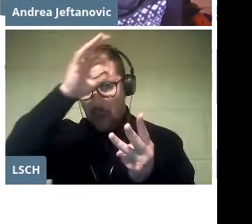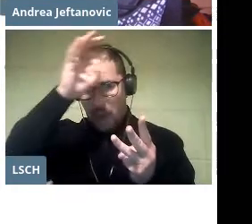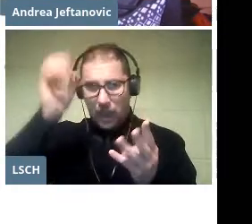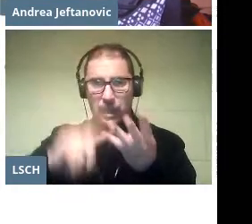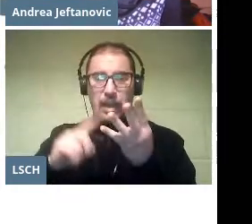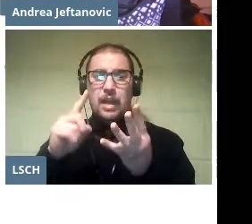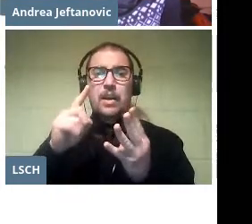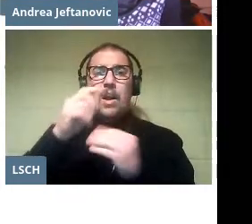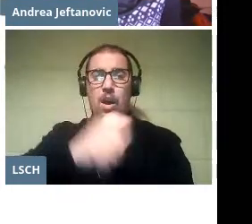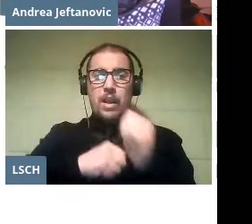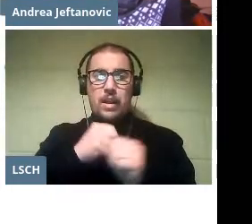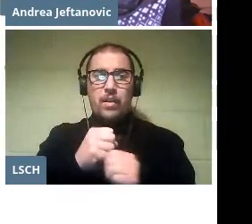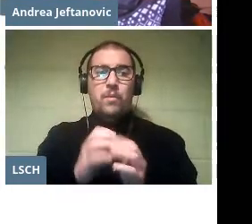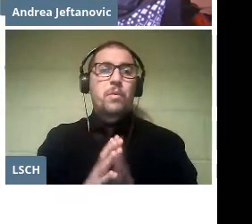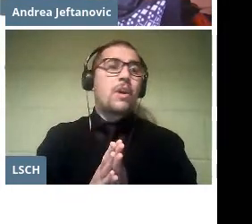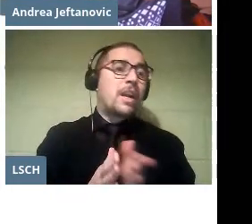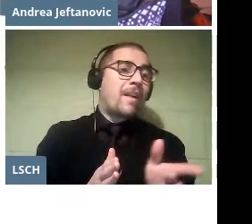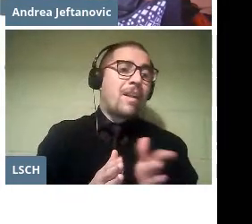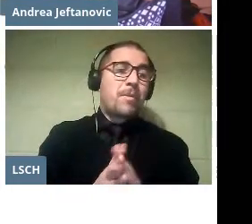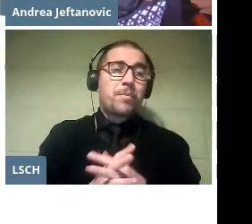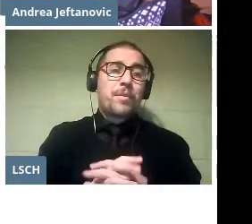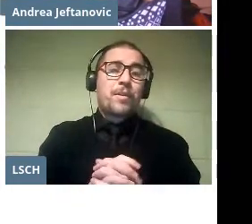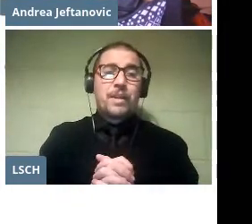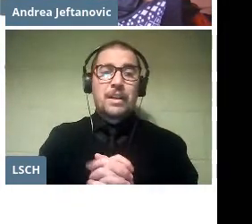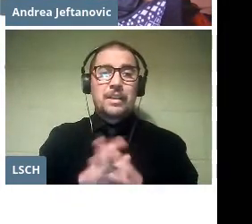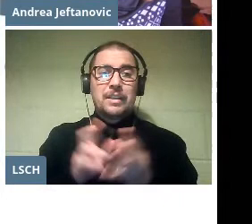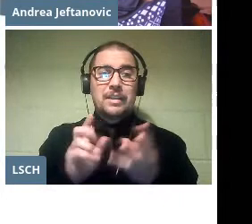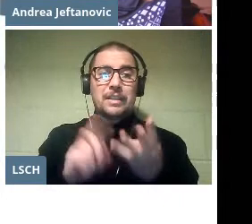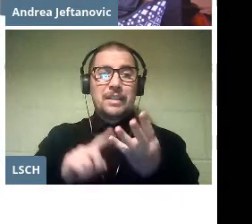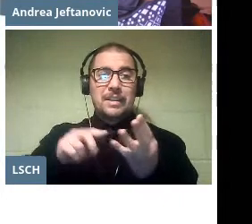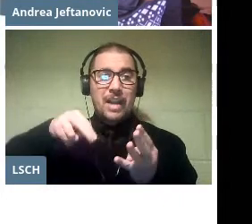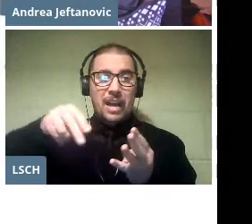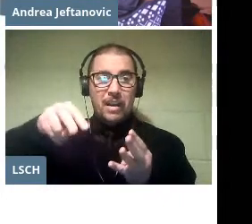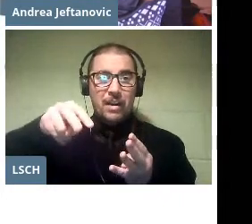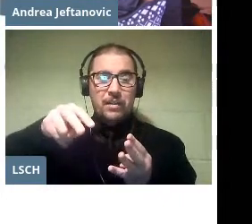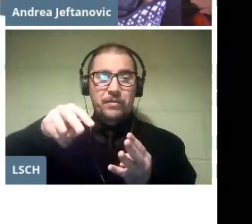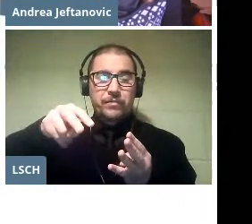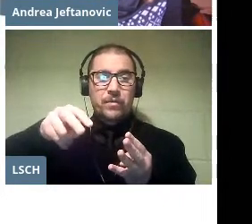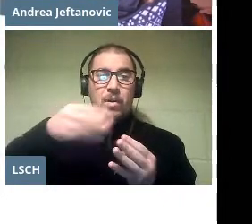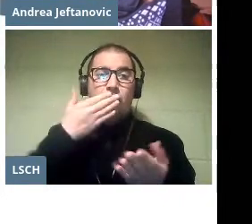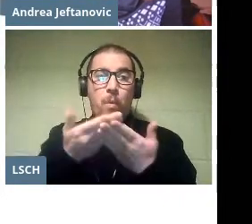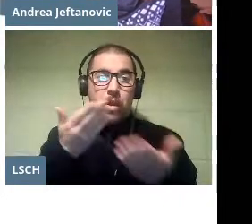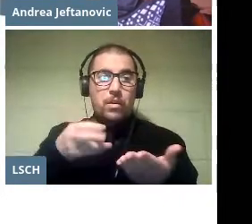edad? ¿Qué significa caminar recientemente